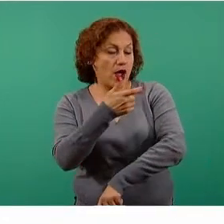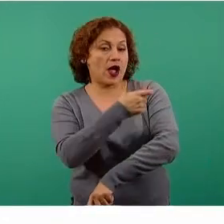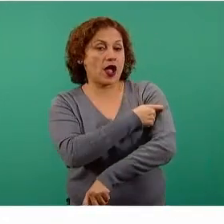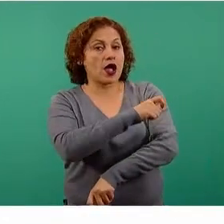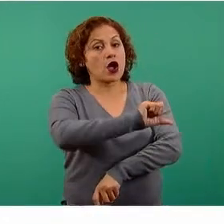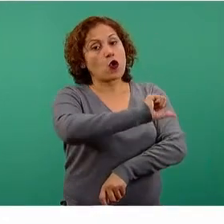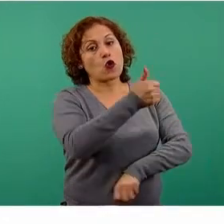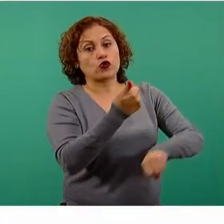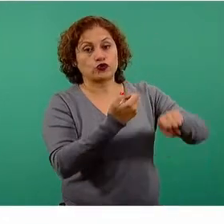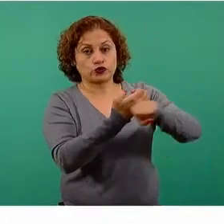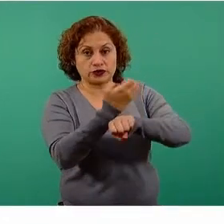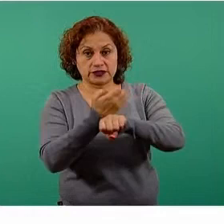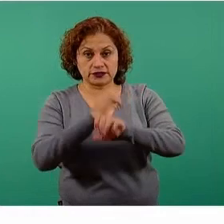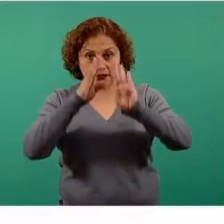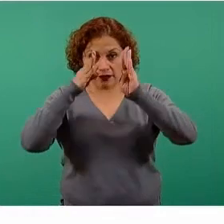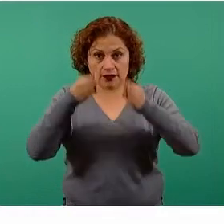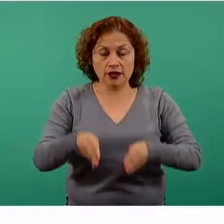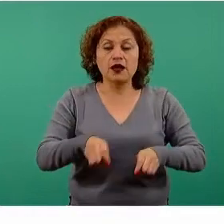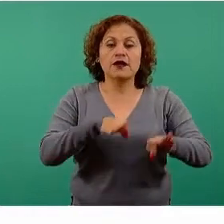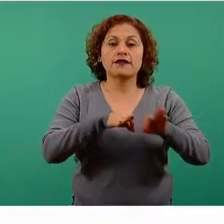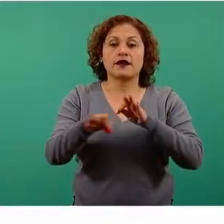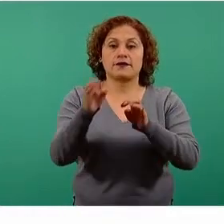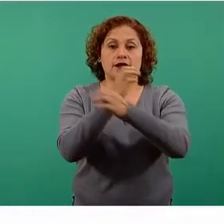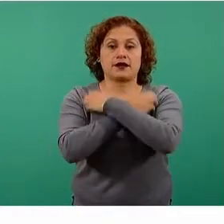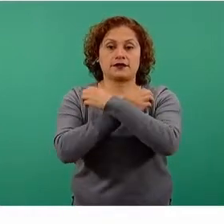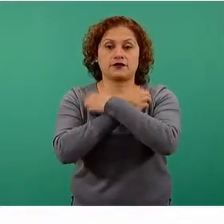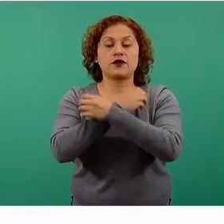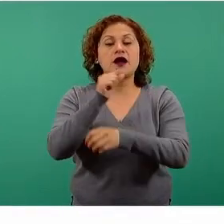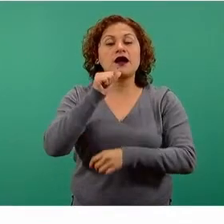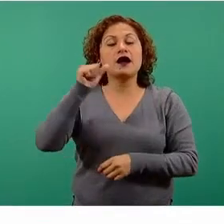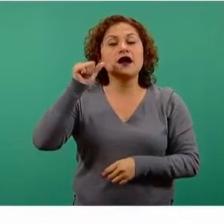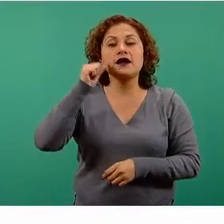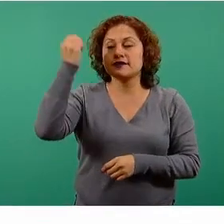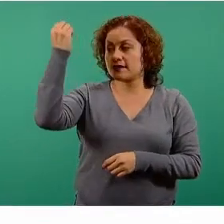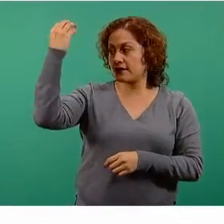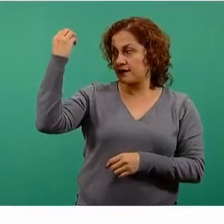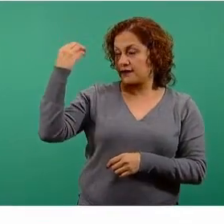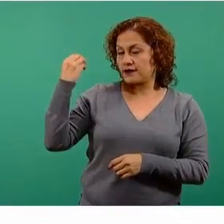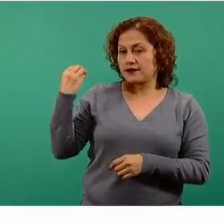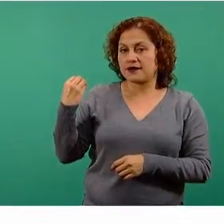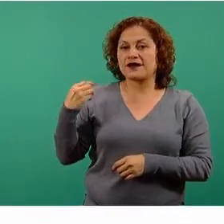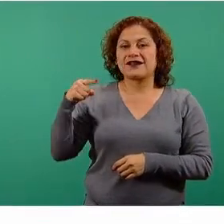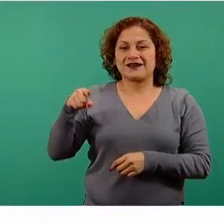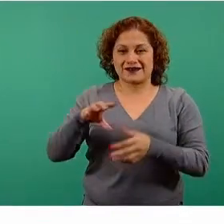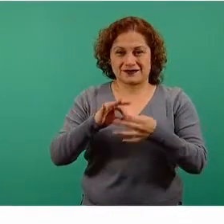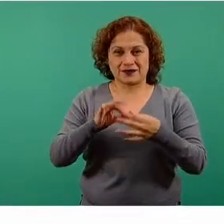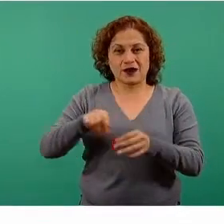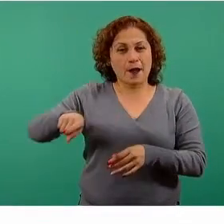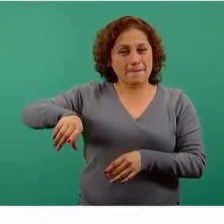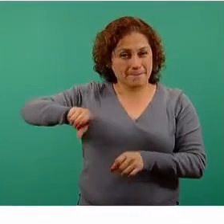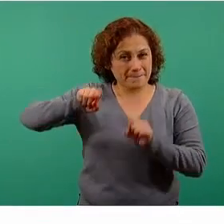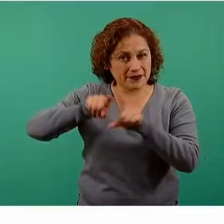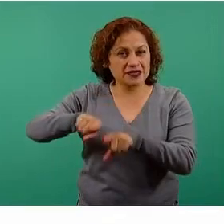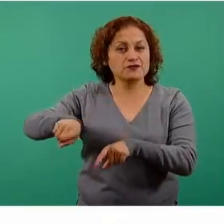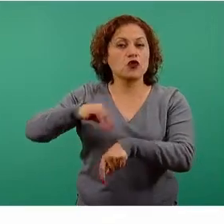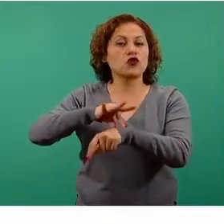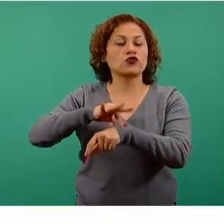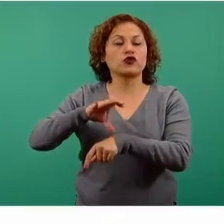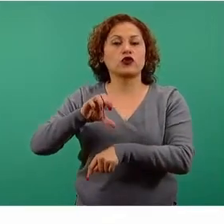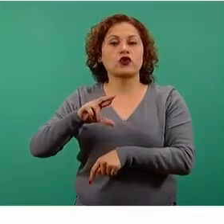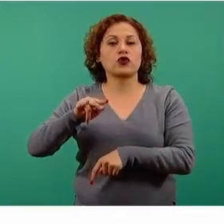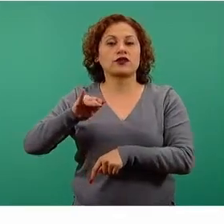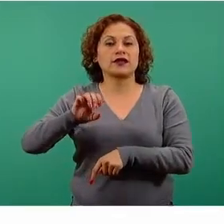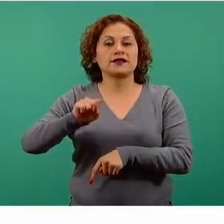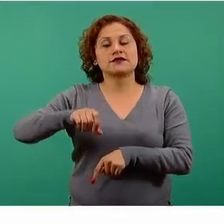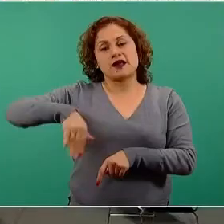Ayer anticipábamos un poco el resultado del semáforo de riesgo COVID que acaba de presentar el doctor Ricardo Cortés, y vemos